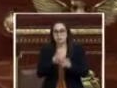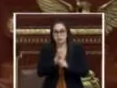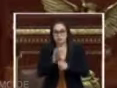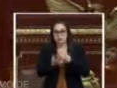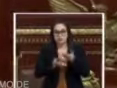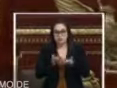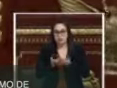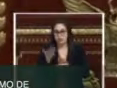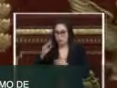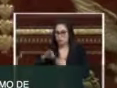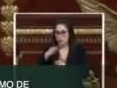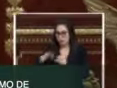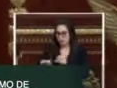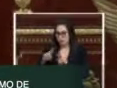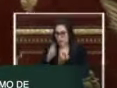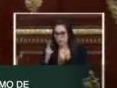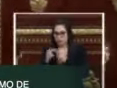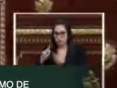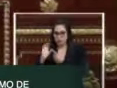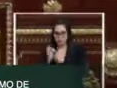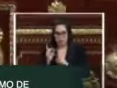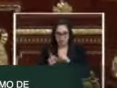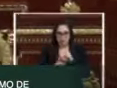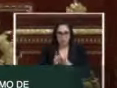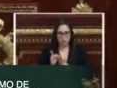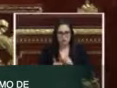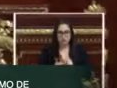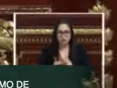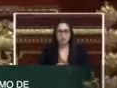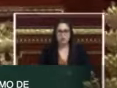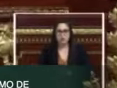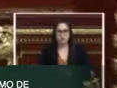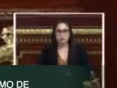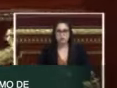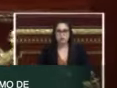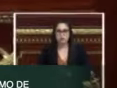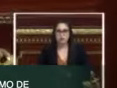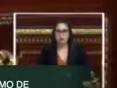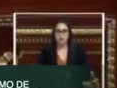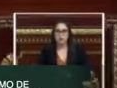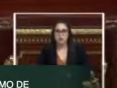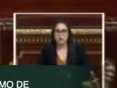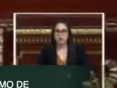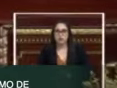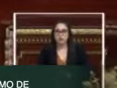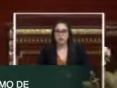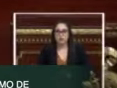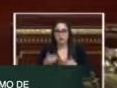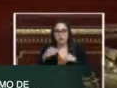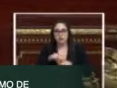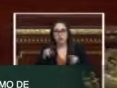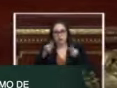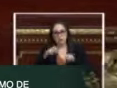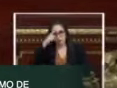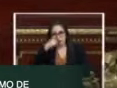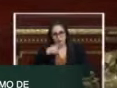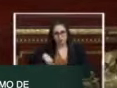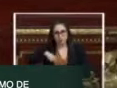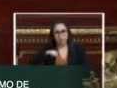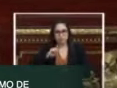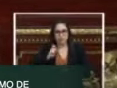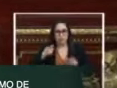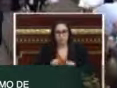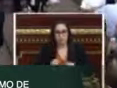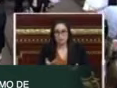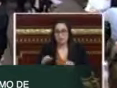Y para cerrar el apartado de dictámenes, finalmente se aprobó el presentado también por la Comisión de Deporte que reforma la Ley